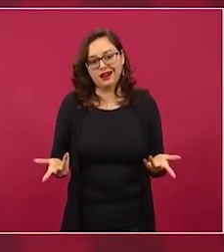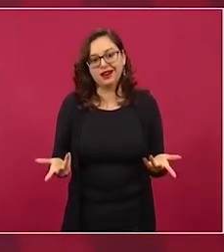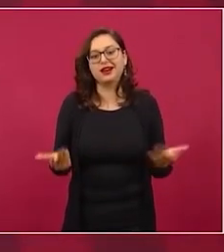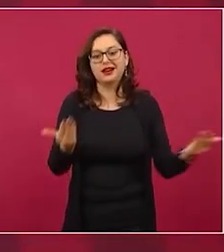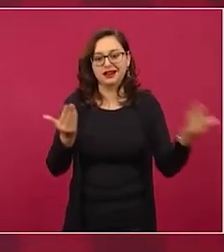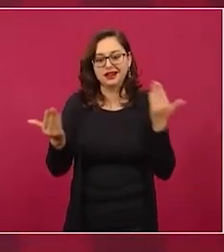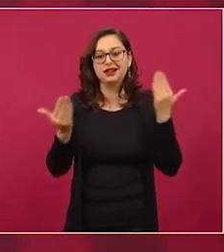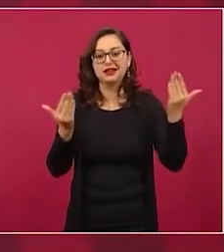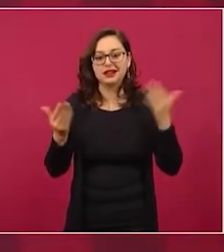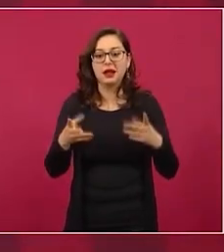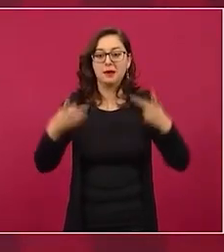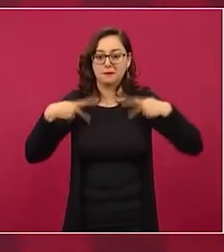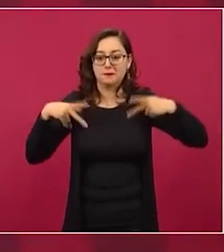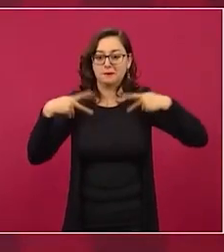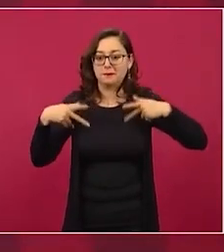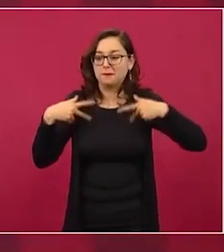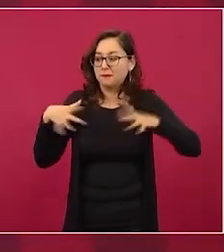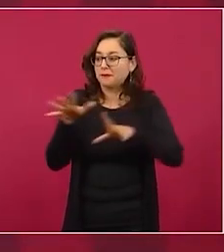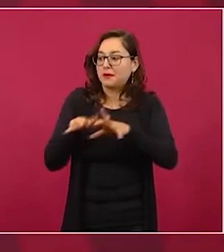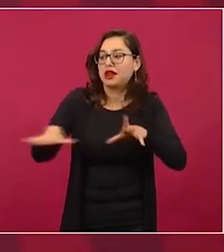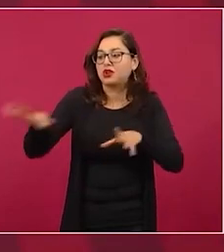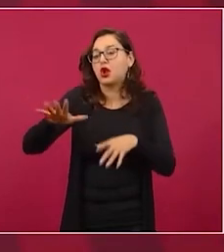a quién conoce el pueblo.